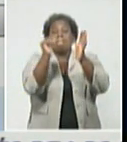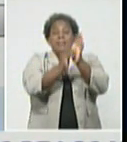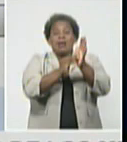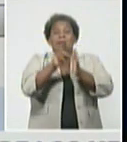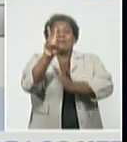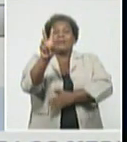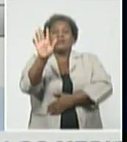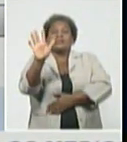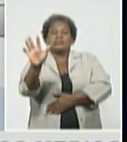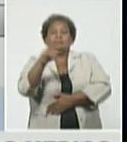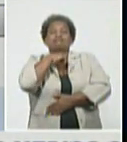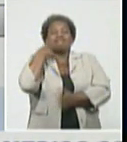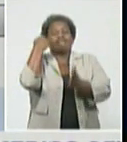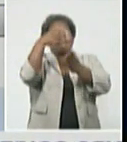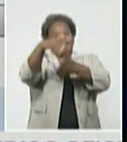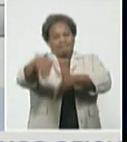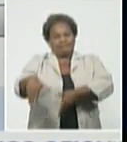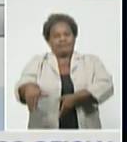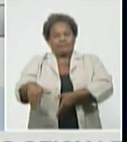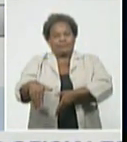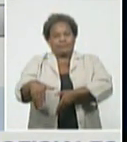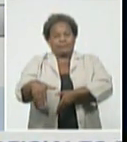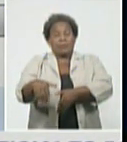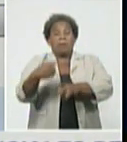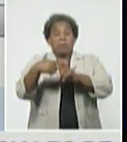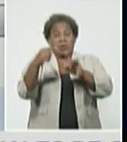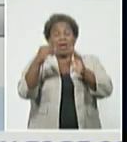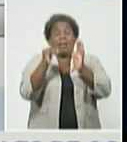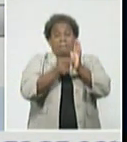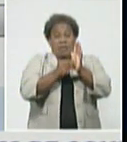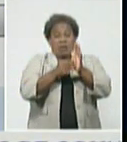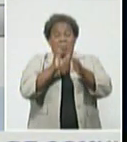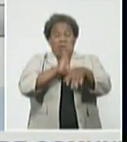340.025 fallecidos, con una letalidad de